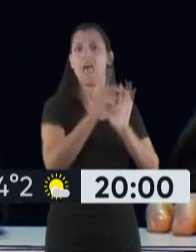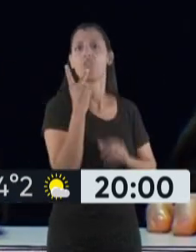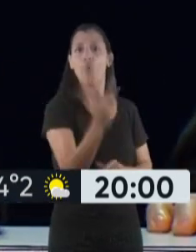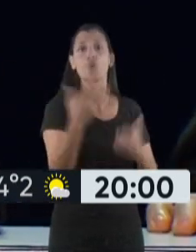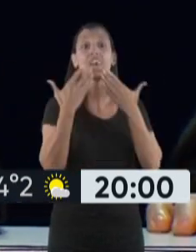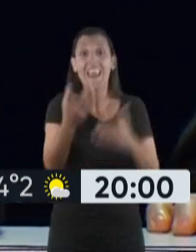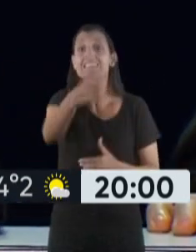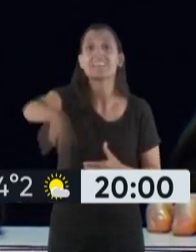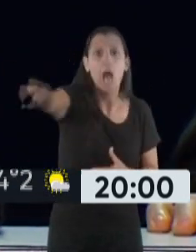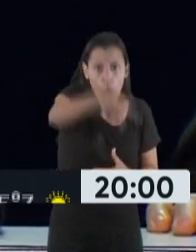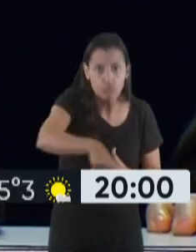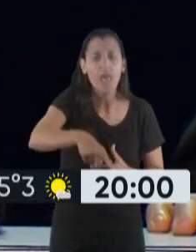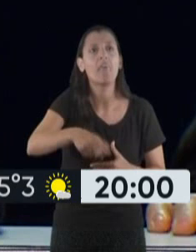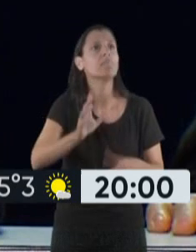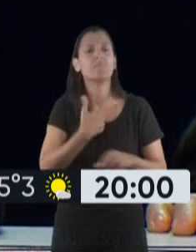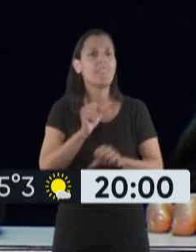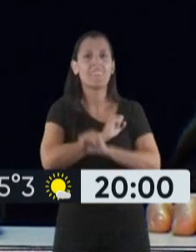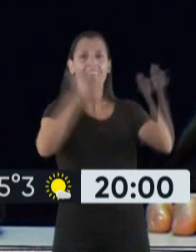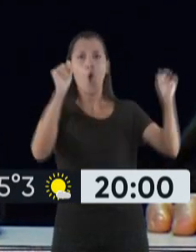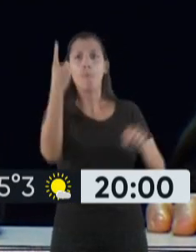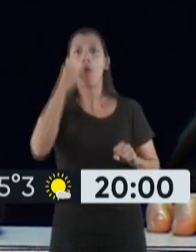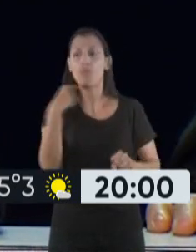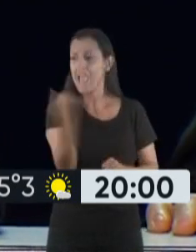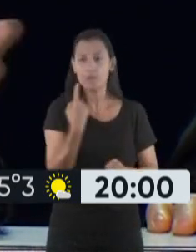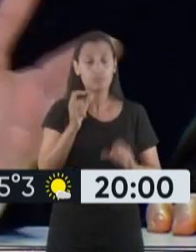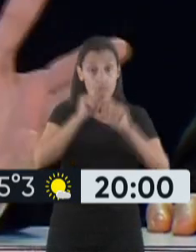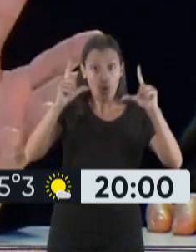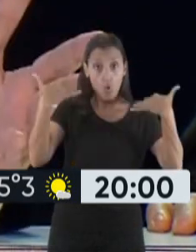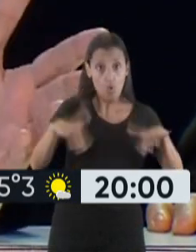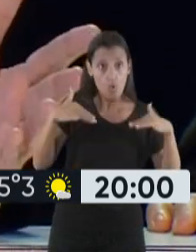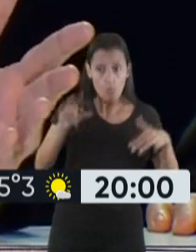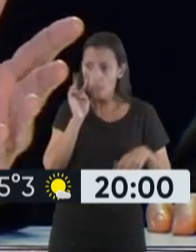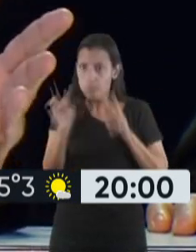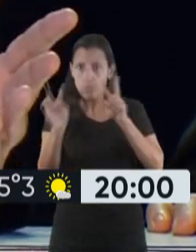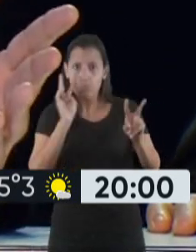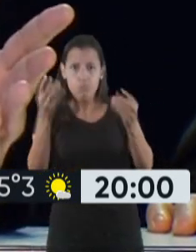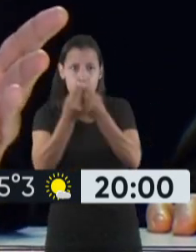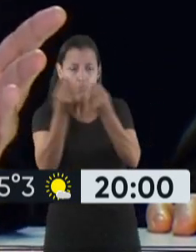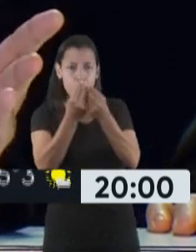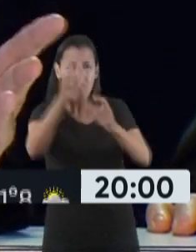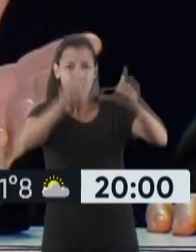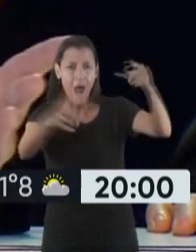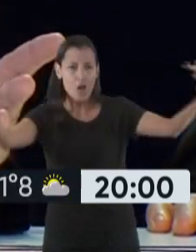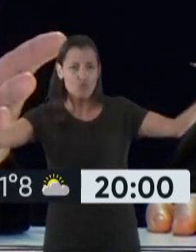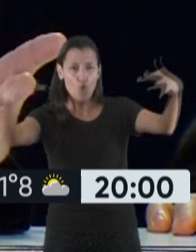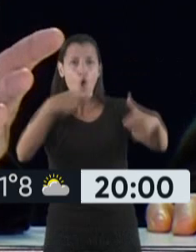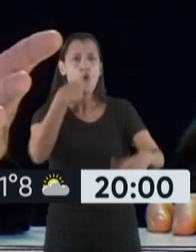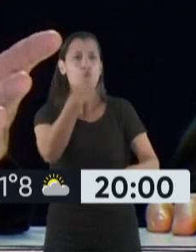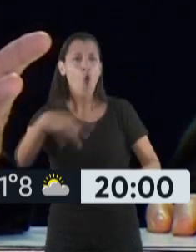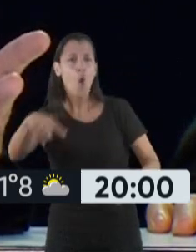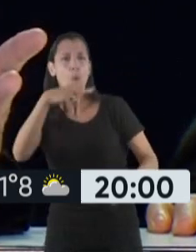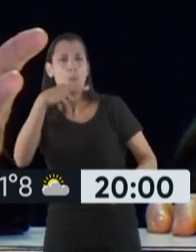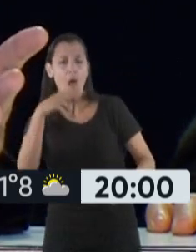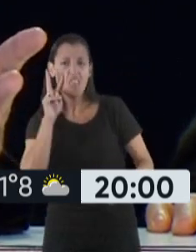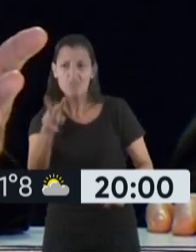Fueron ustedes y todos de repente un día nos asombramos porque vimos las calles teñidas de verde diciendo, ¿qué es esto que